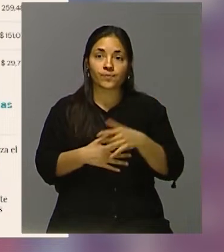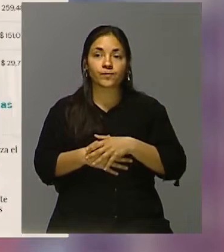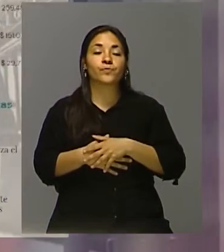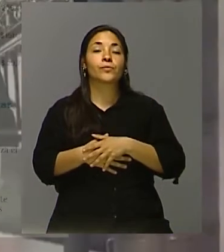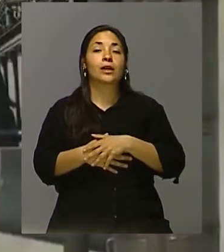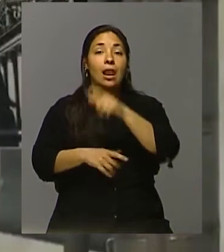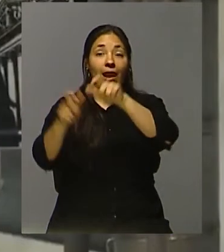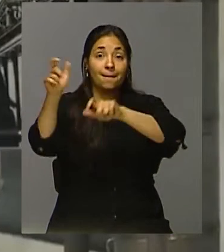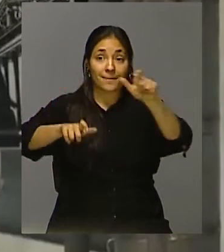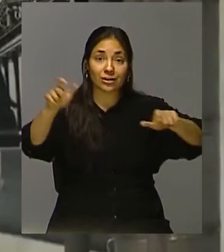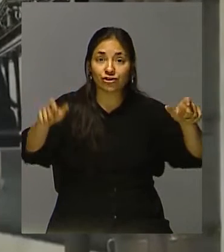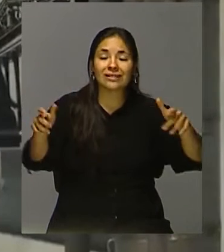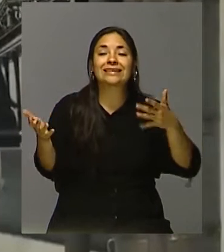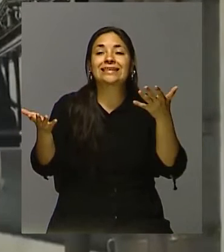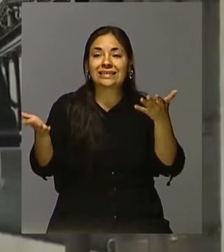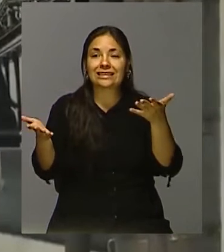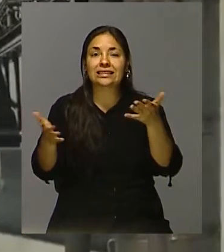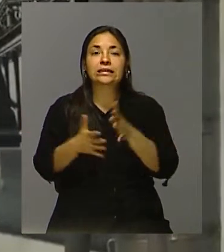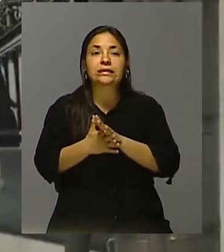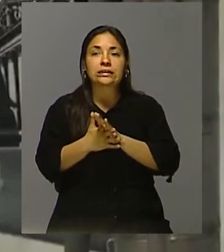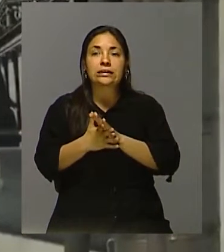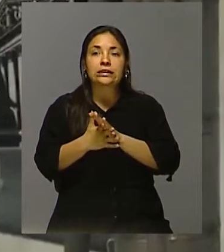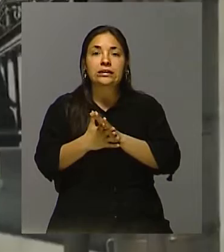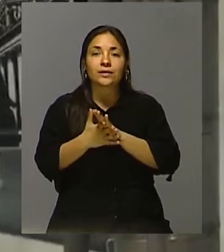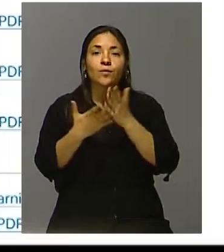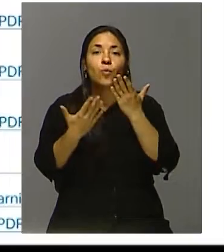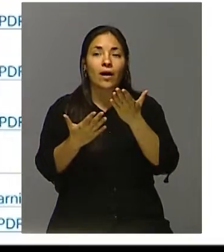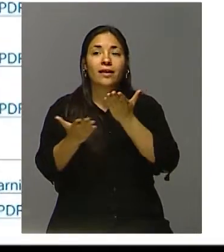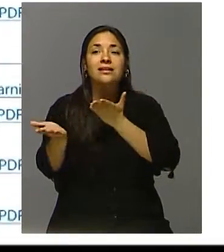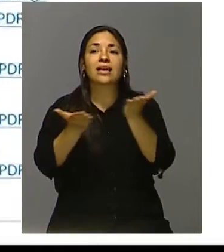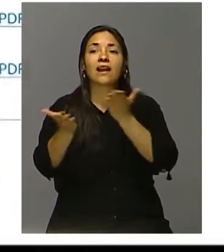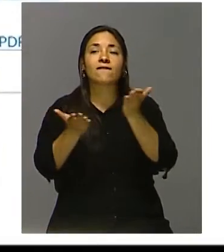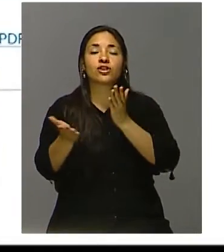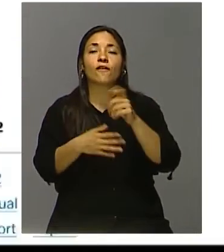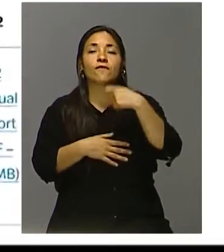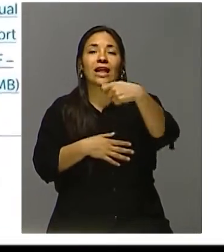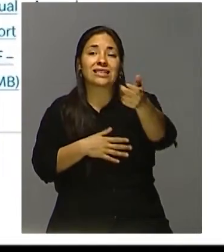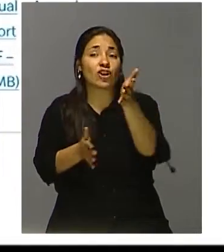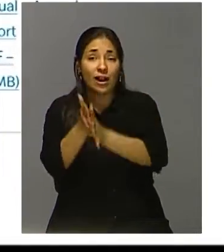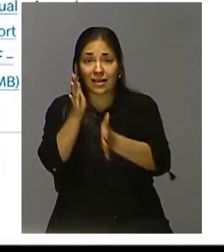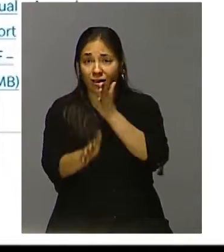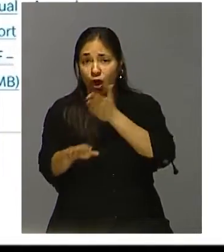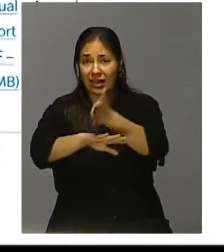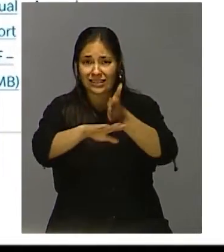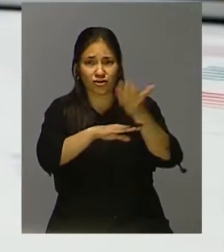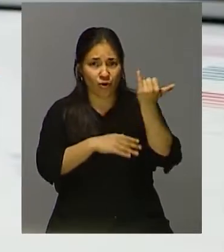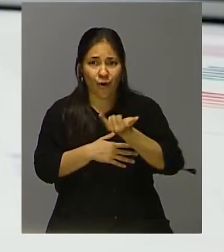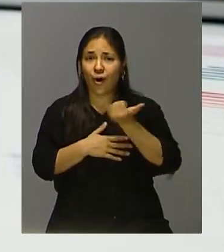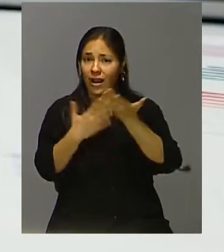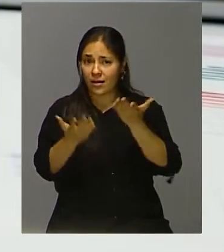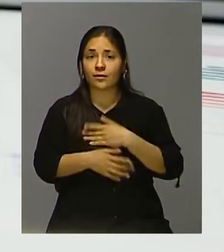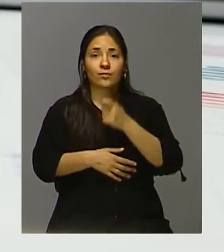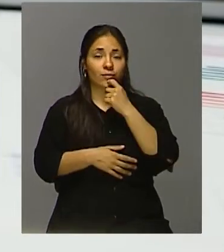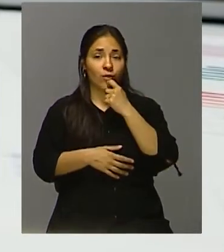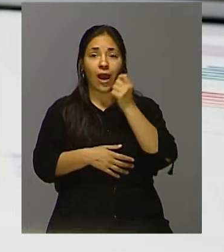entender que las personas tienen un alto nivel de acceso a servicios financieros gratuitos. Es decir, en Ujú. Argentina te diría que un